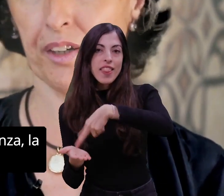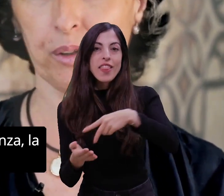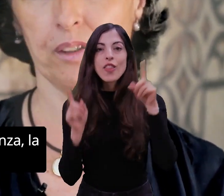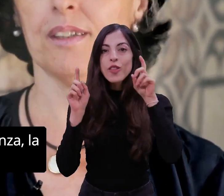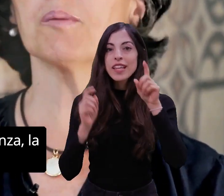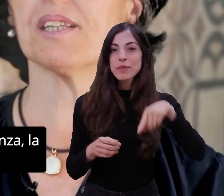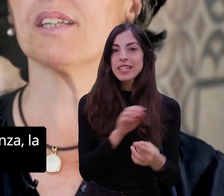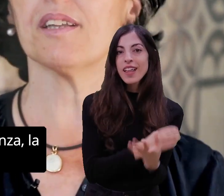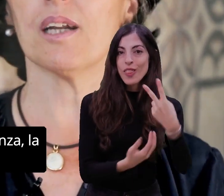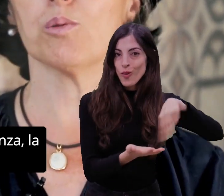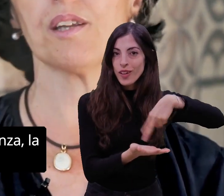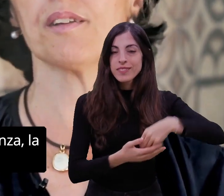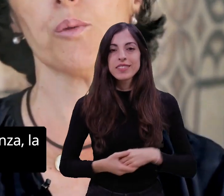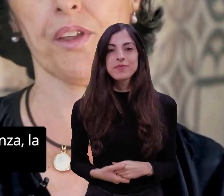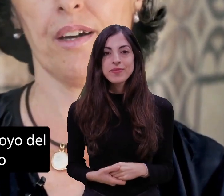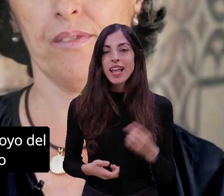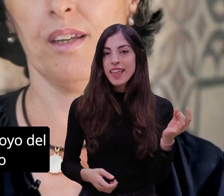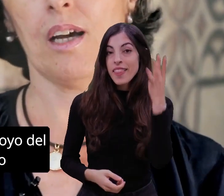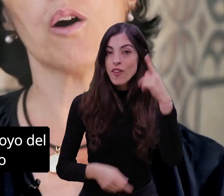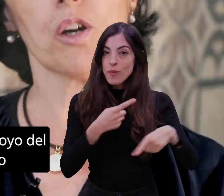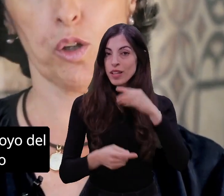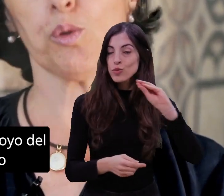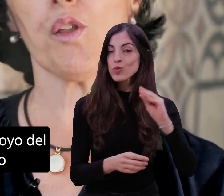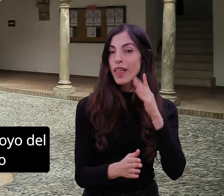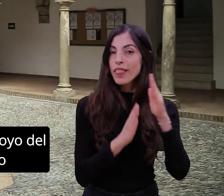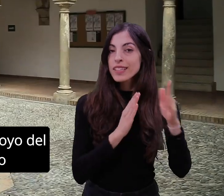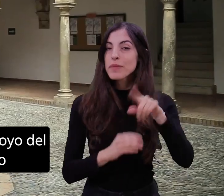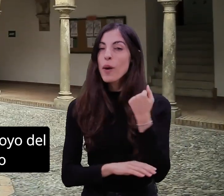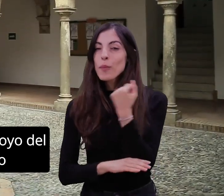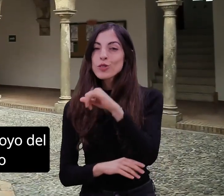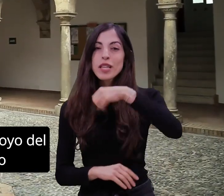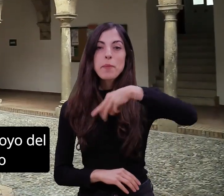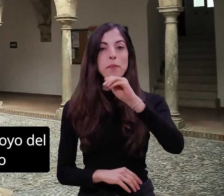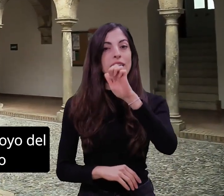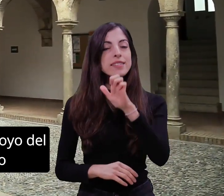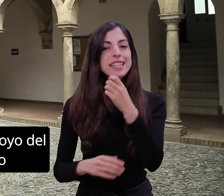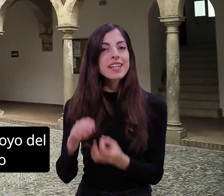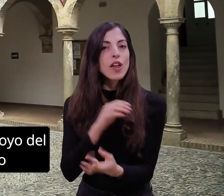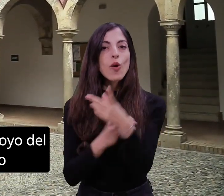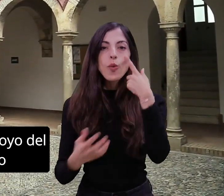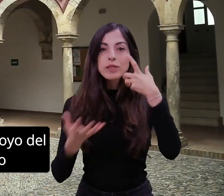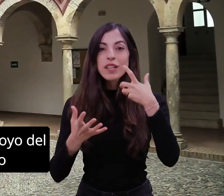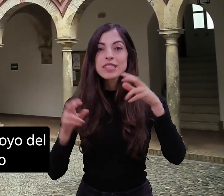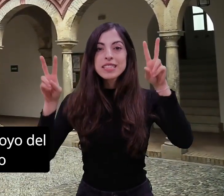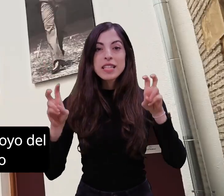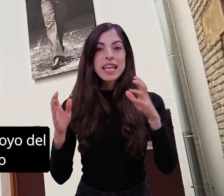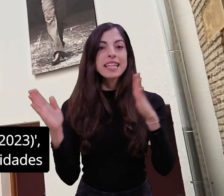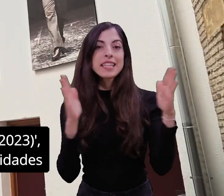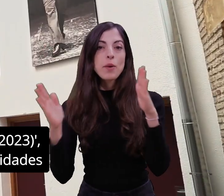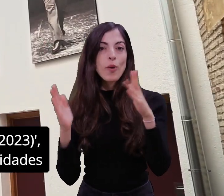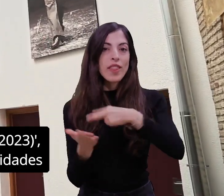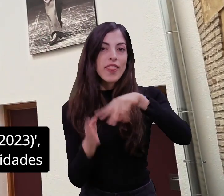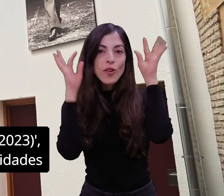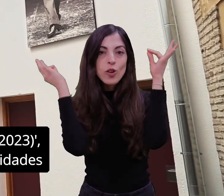la docencia y la creación coreográfica. Por iniciativa de su familia más directa y con el apoyo del IMAE, se ha puesto en marcha el